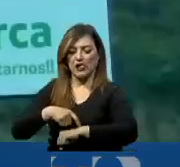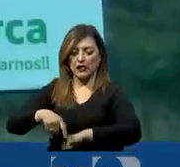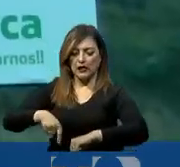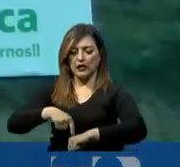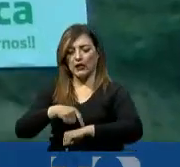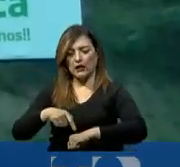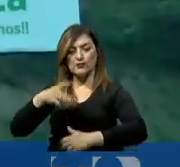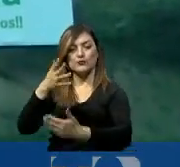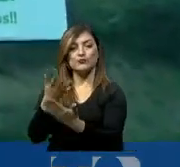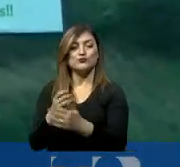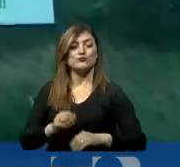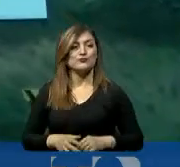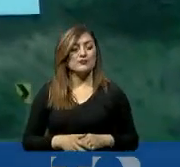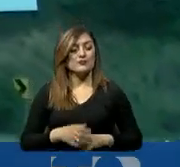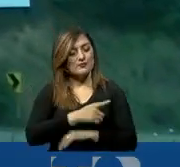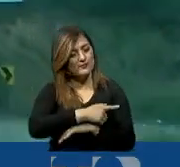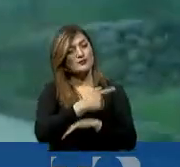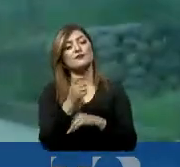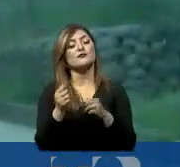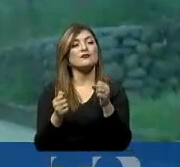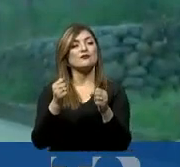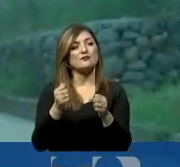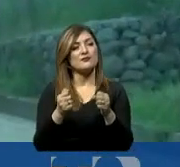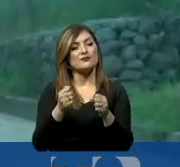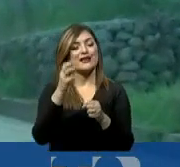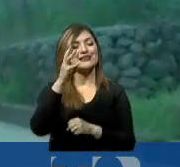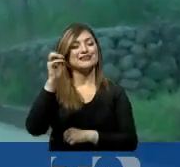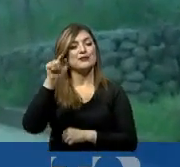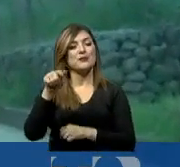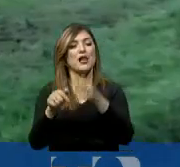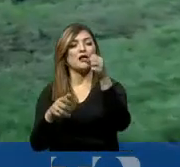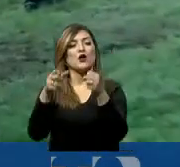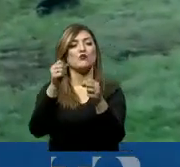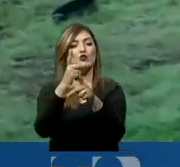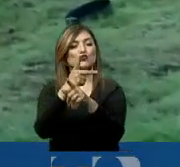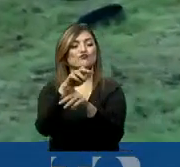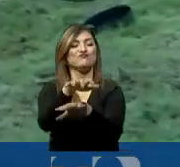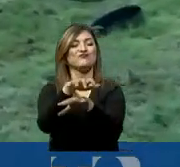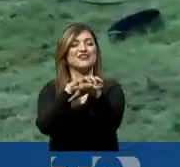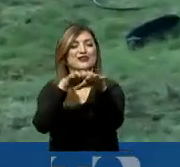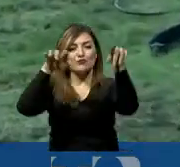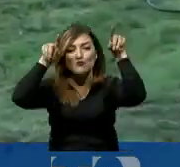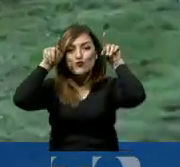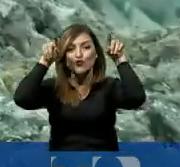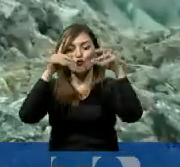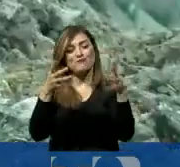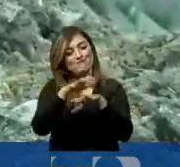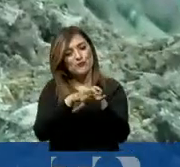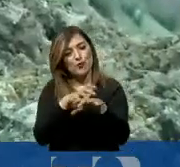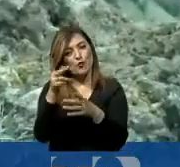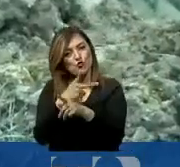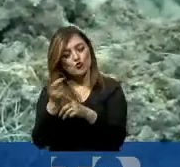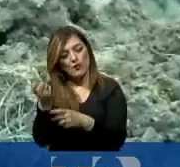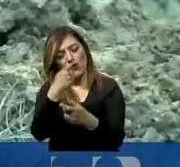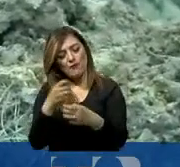tiempo. Por esta vía, diariamente circula unos 60.000 litros de leche y productos agrícolas, ya que la zona es ganadera y productiva. Hoy la